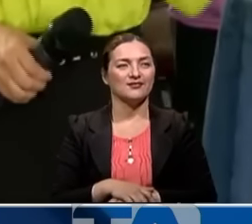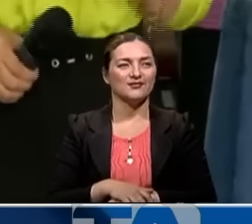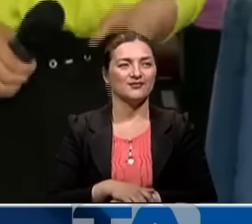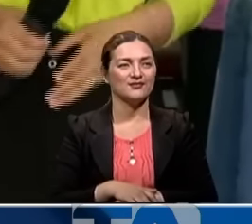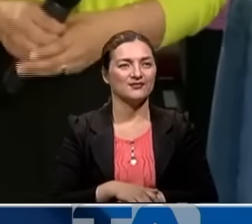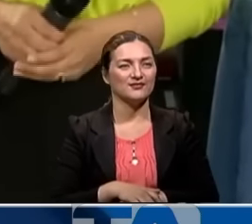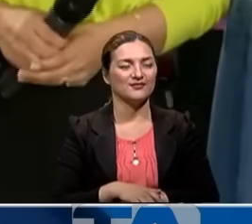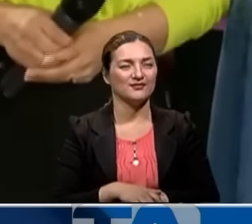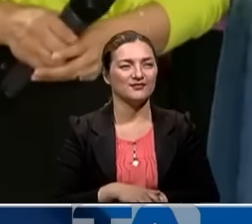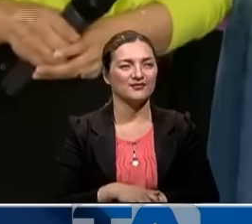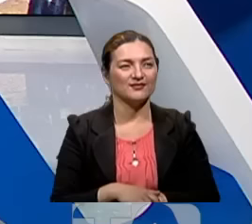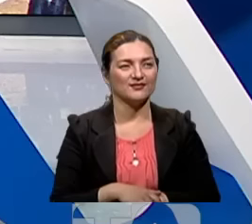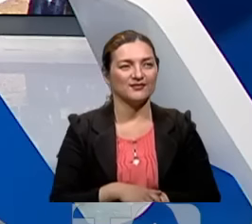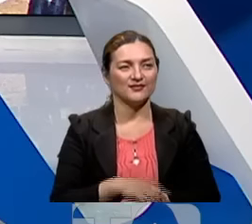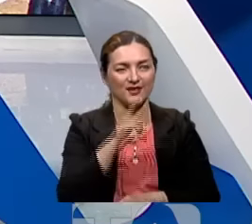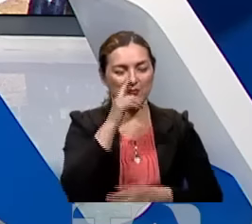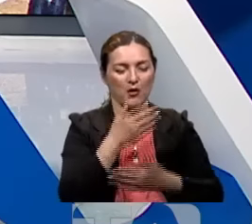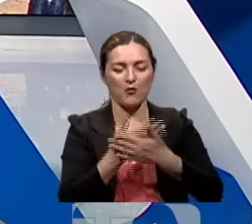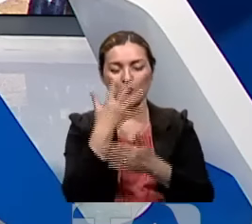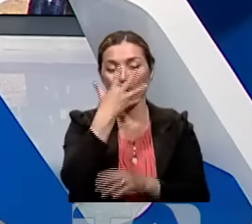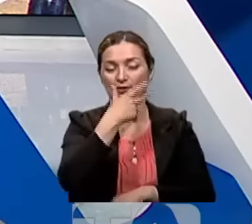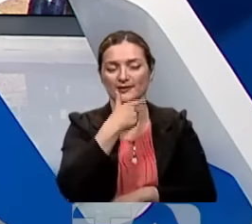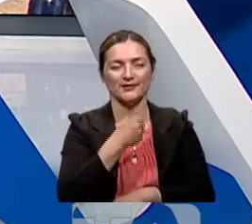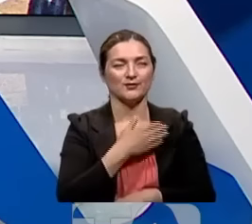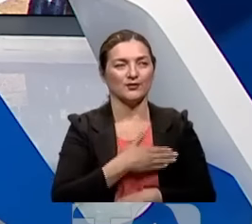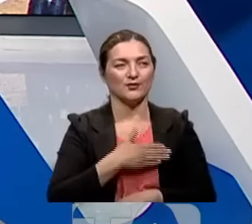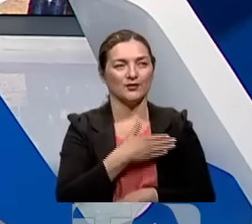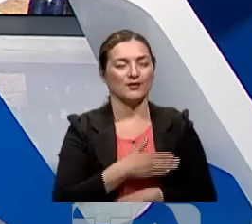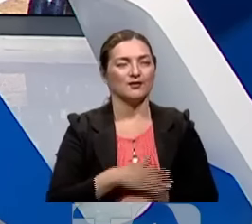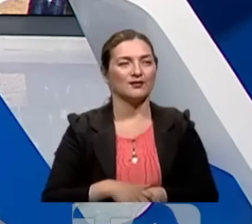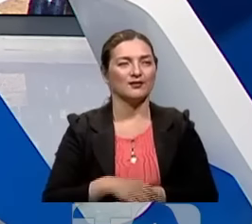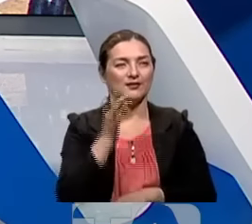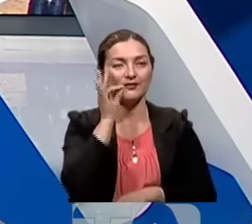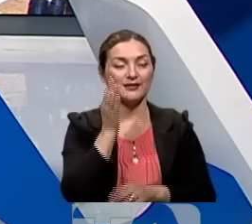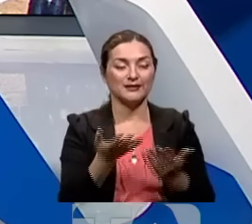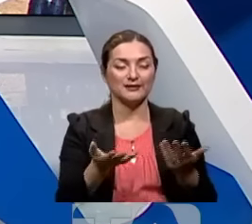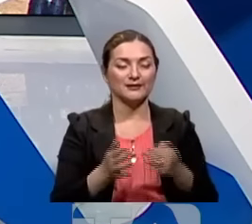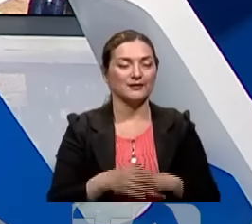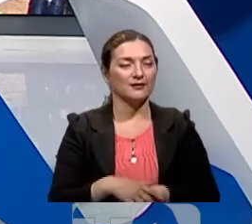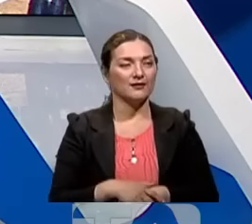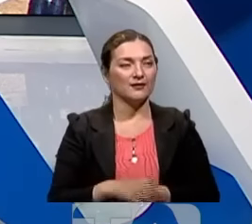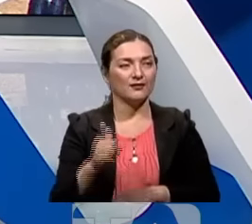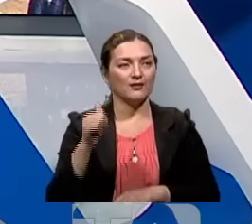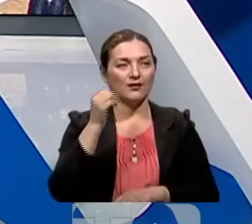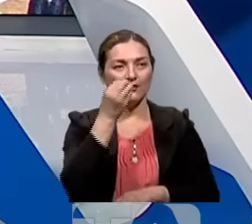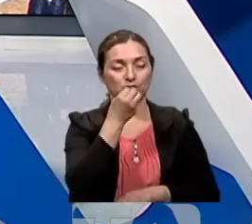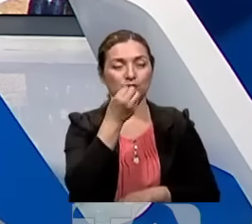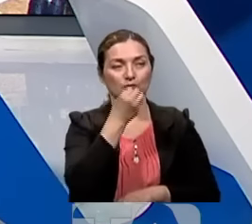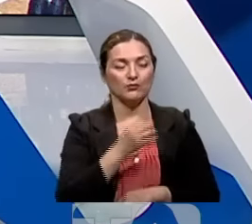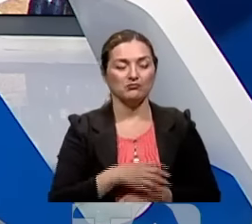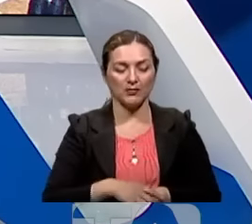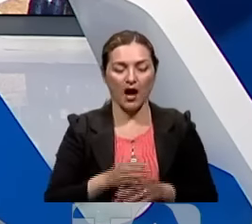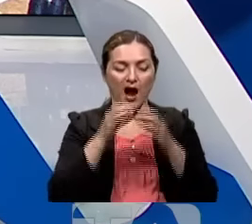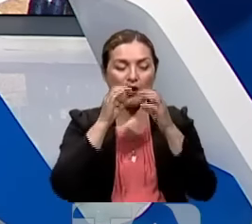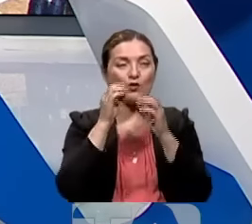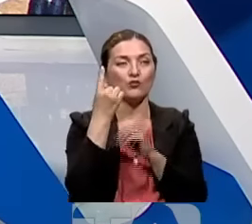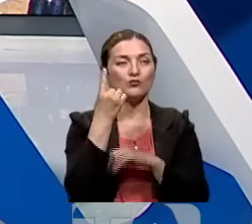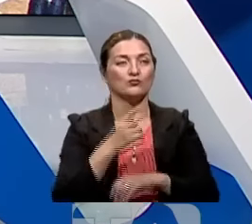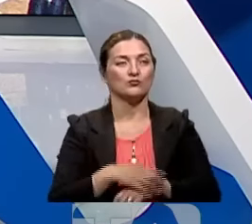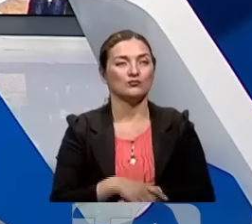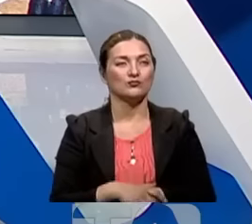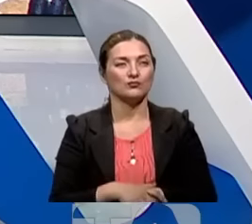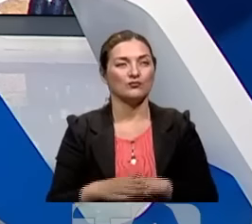Bueno. Una guagua bien linda, por favor. Una guagua bien linda, bien sabrosa, por favor. ¿Y tú qué me has dicho? ¿Qué? Ayer comí una. Ya, nos sacas en